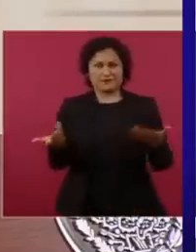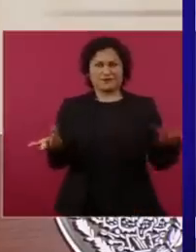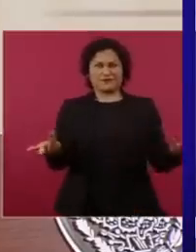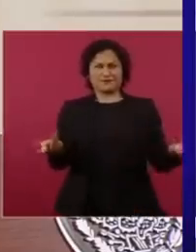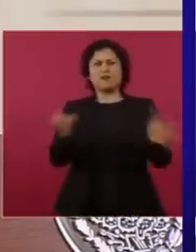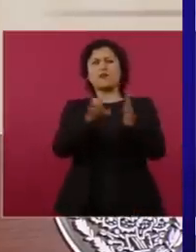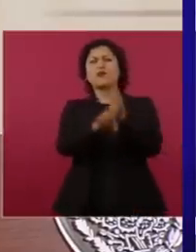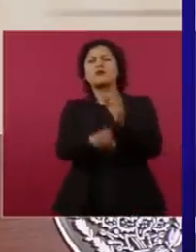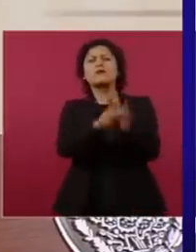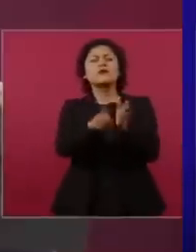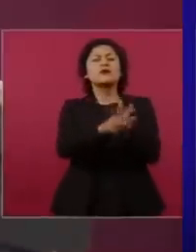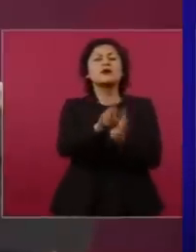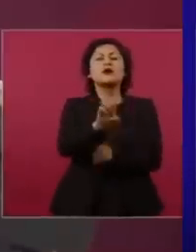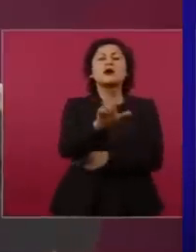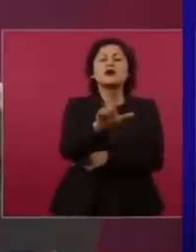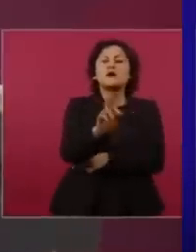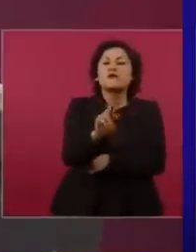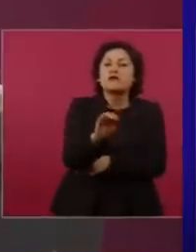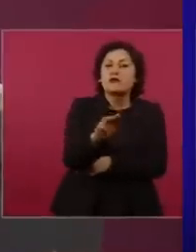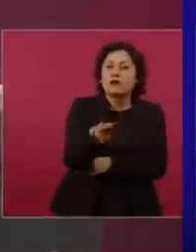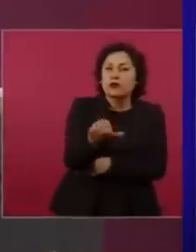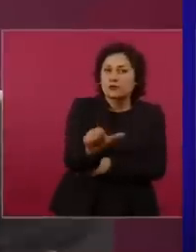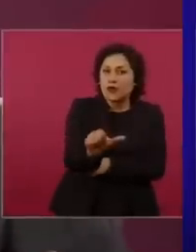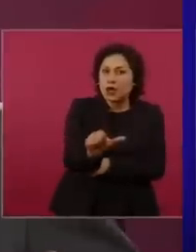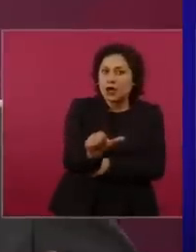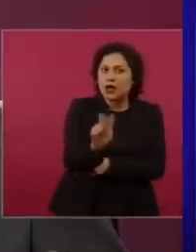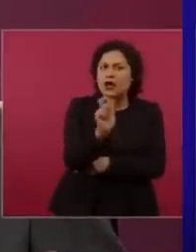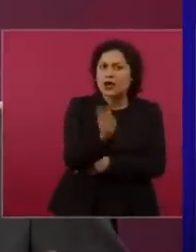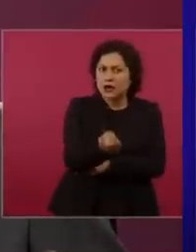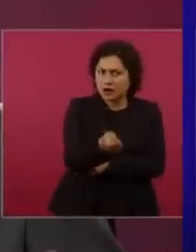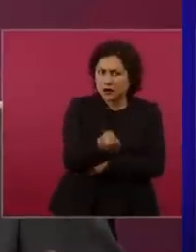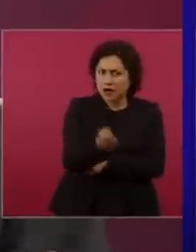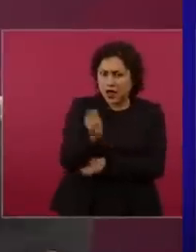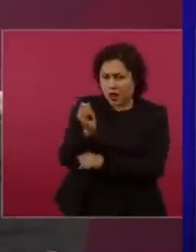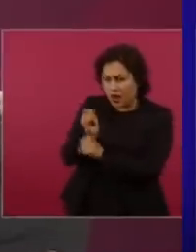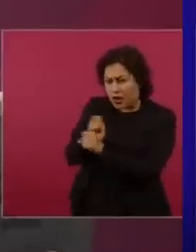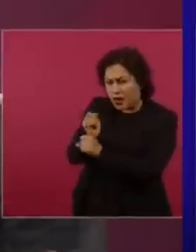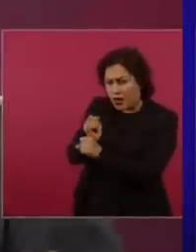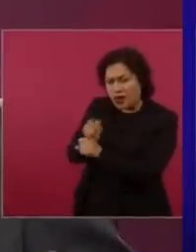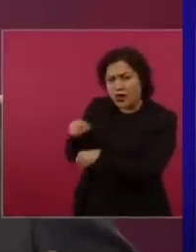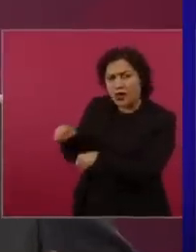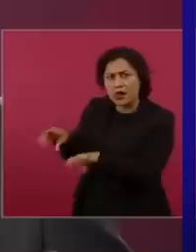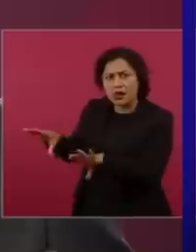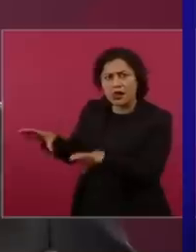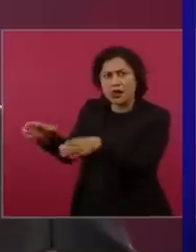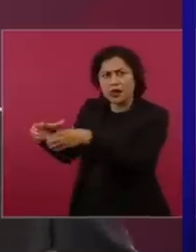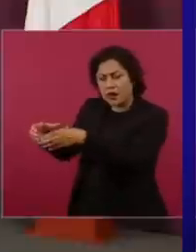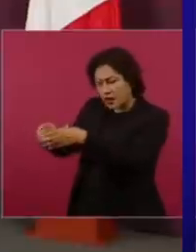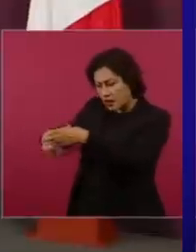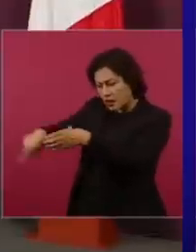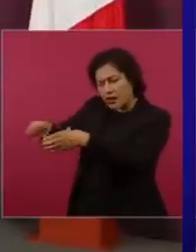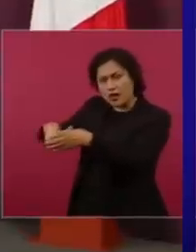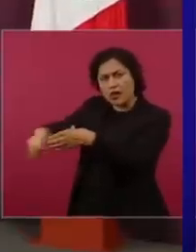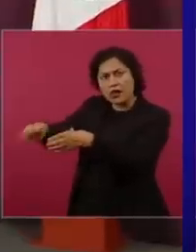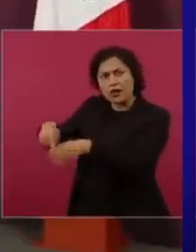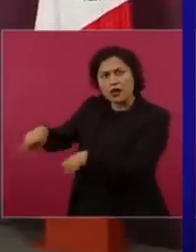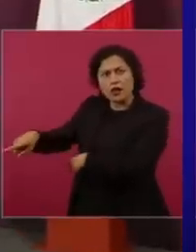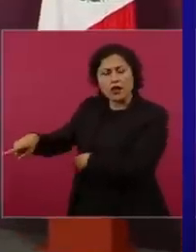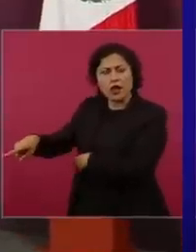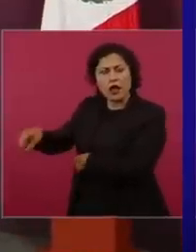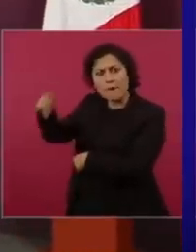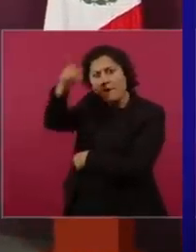que el Congreso en el Perú tiene el 20% de aceptación del pueblo?